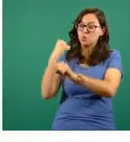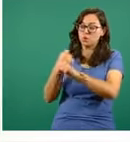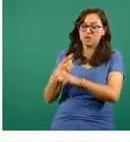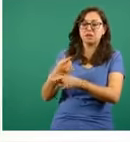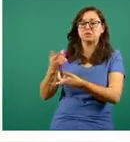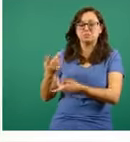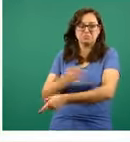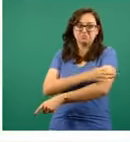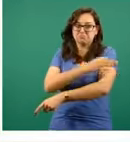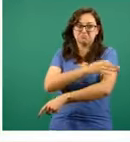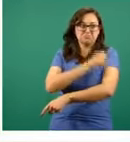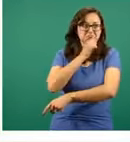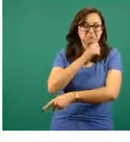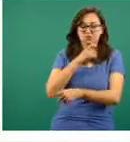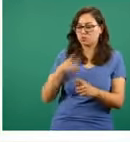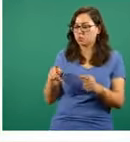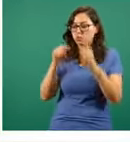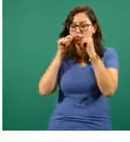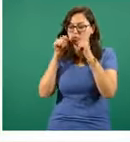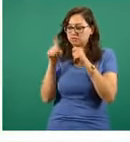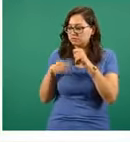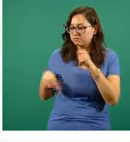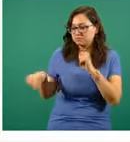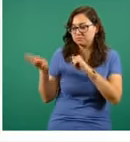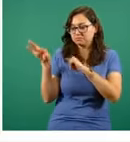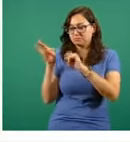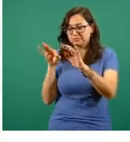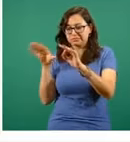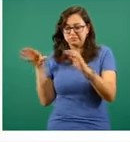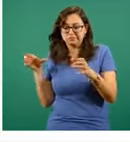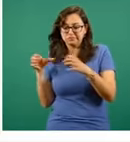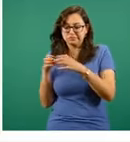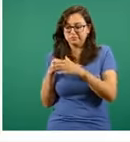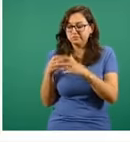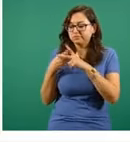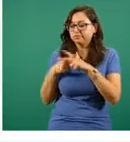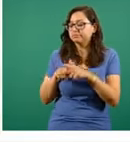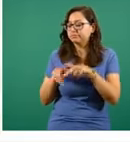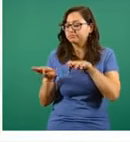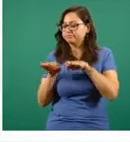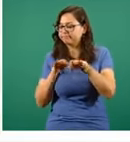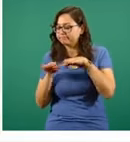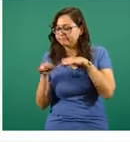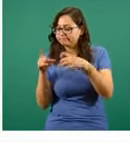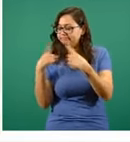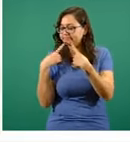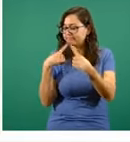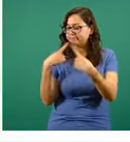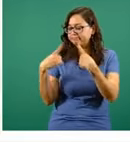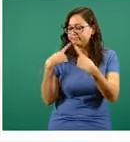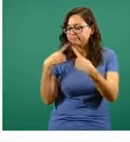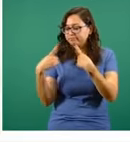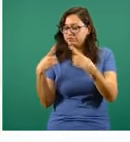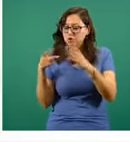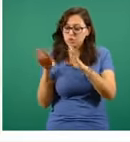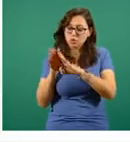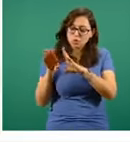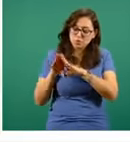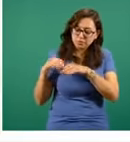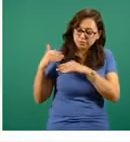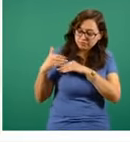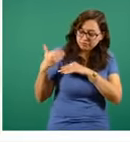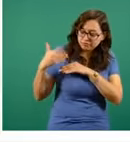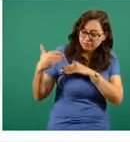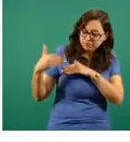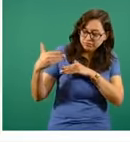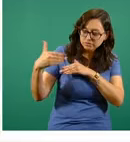vacunas, se integraron y empezaron a trabajar para poder dar seguimiento desde los primeros pasos del conocimiento